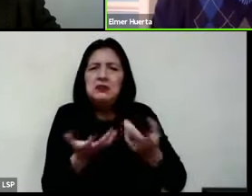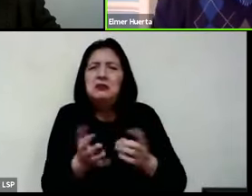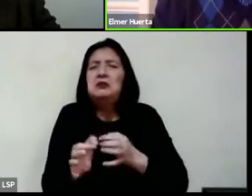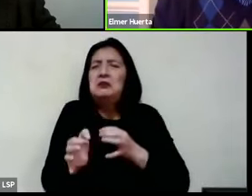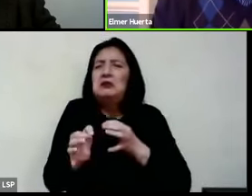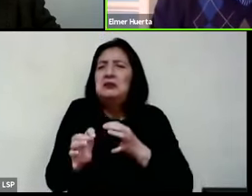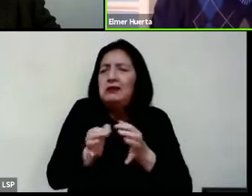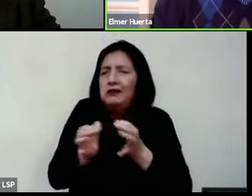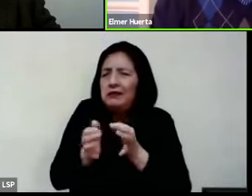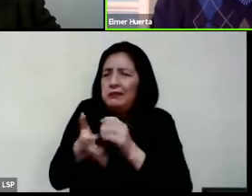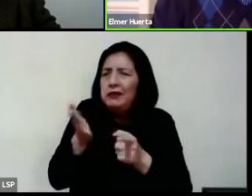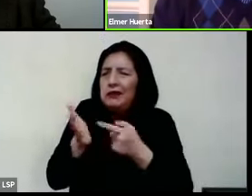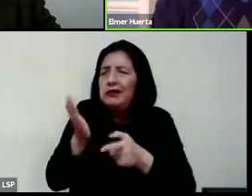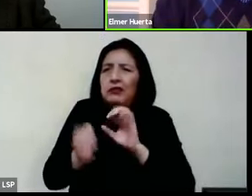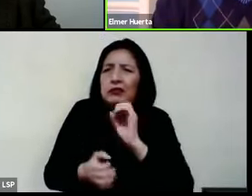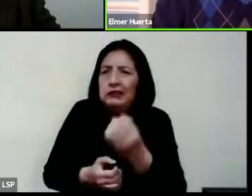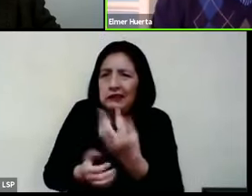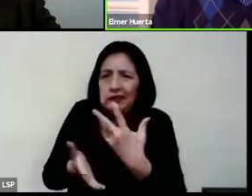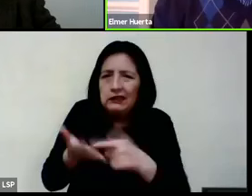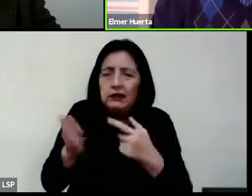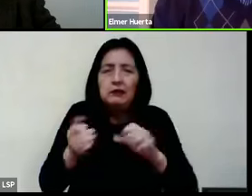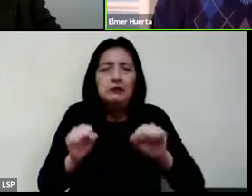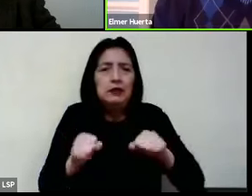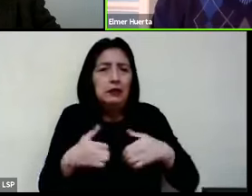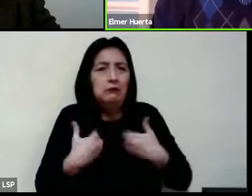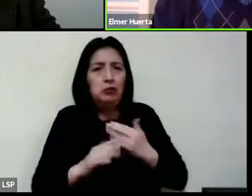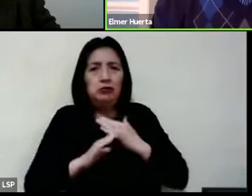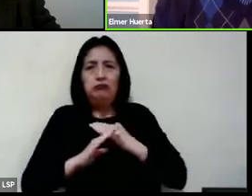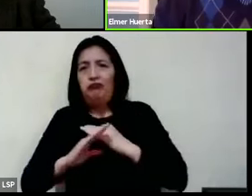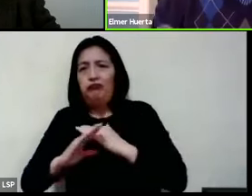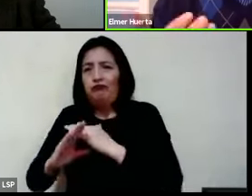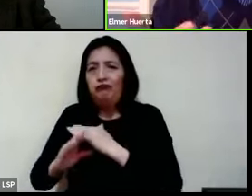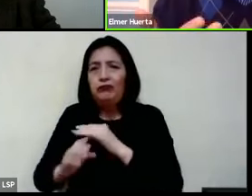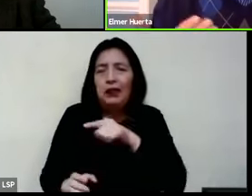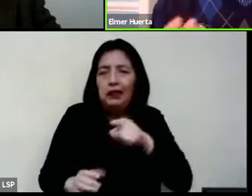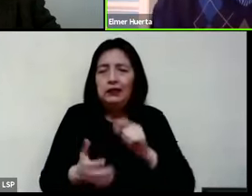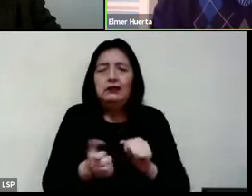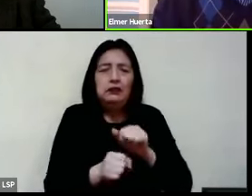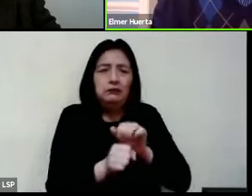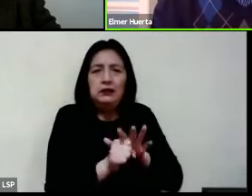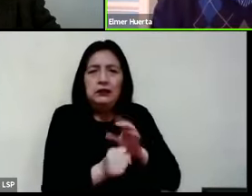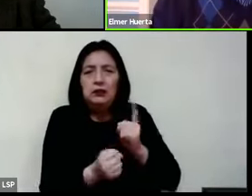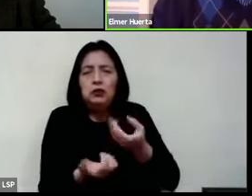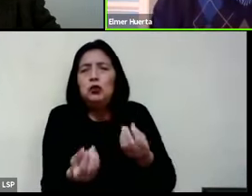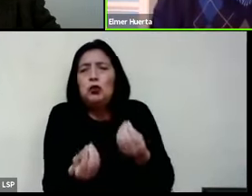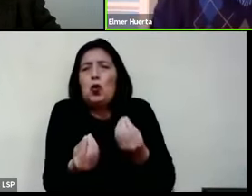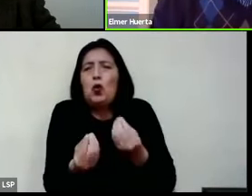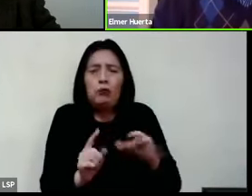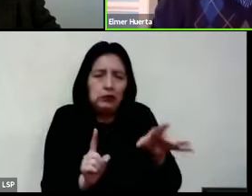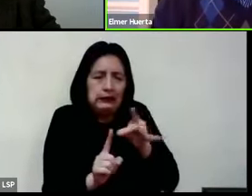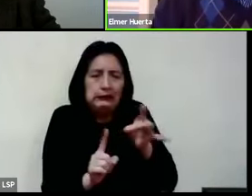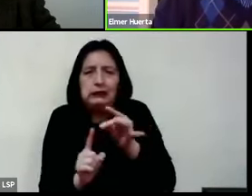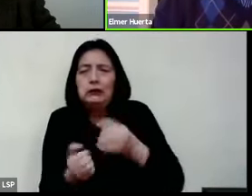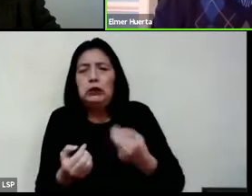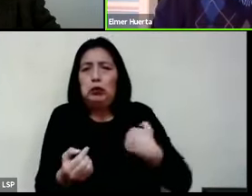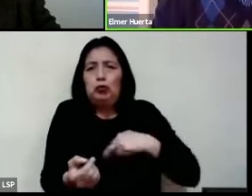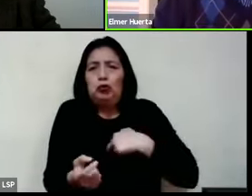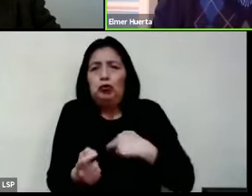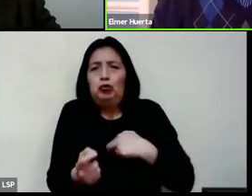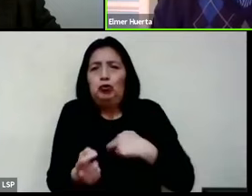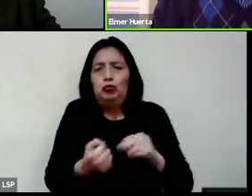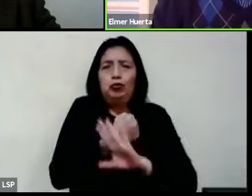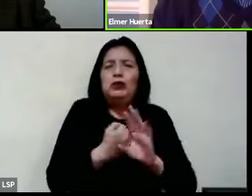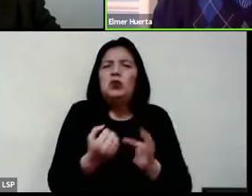referencia que teníamos para reaccionar frente a este virus y en su forma de contagio y de protegernos